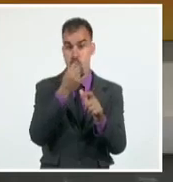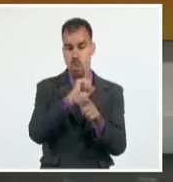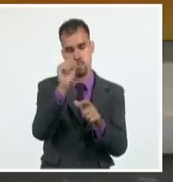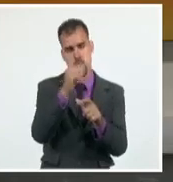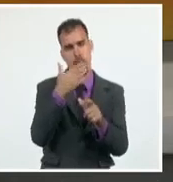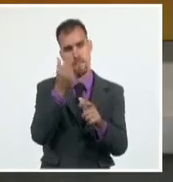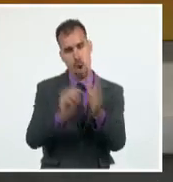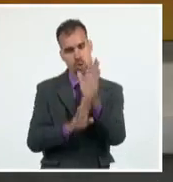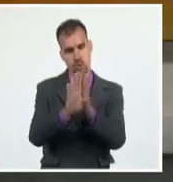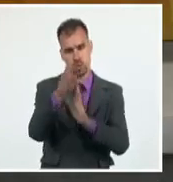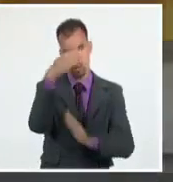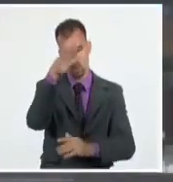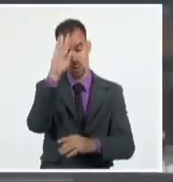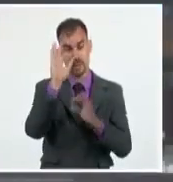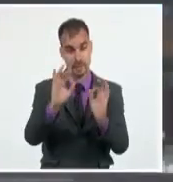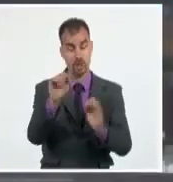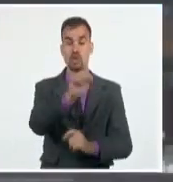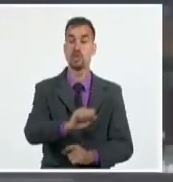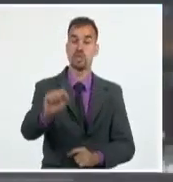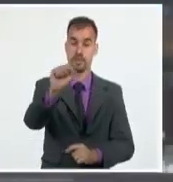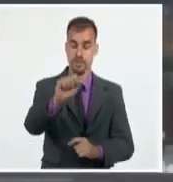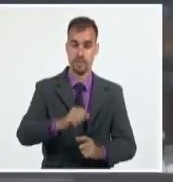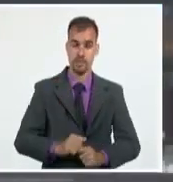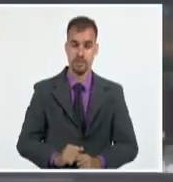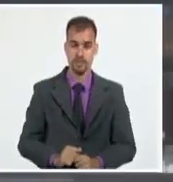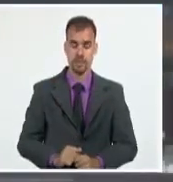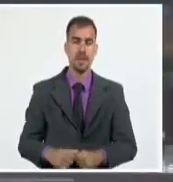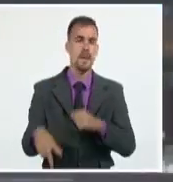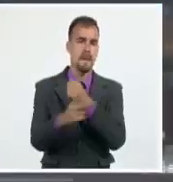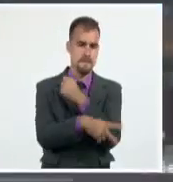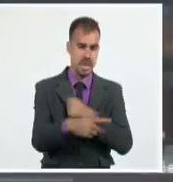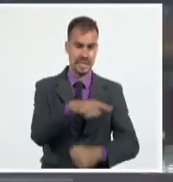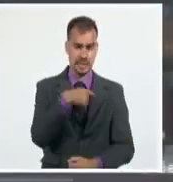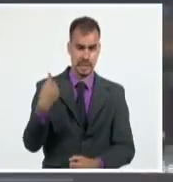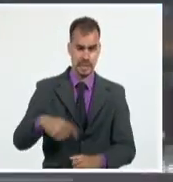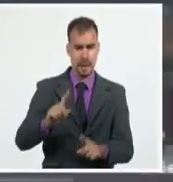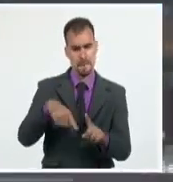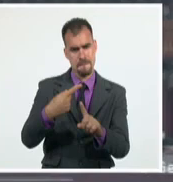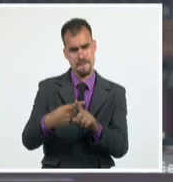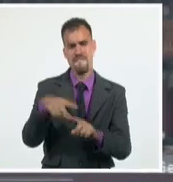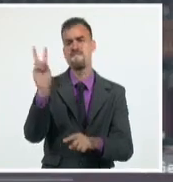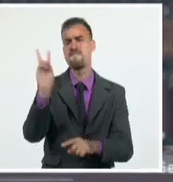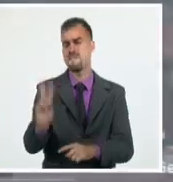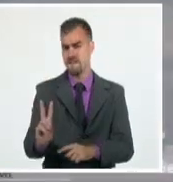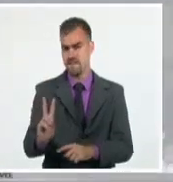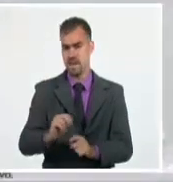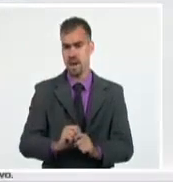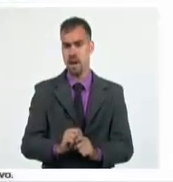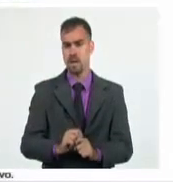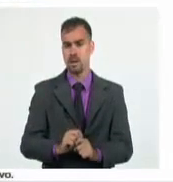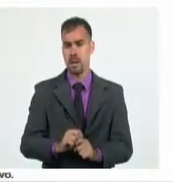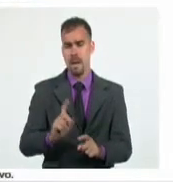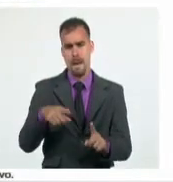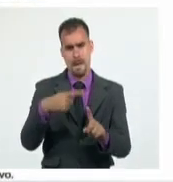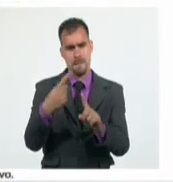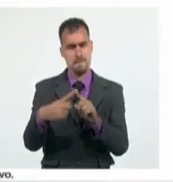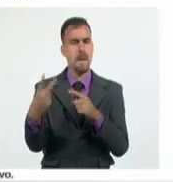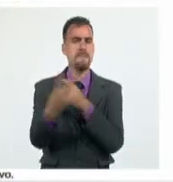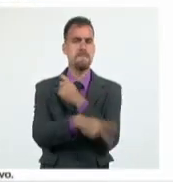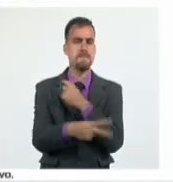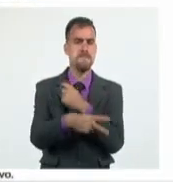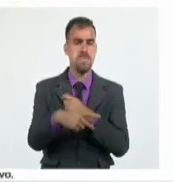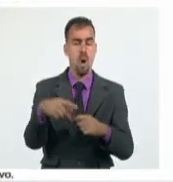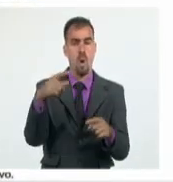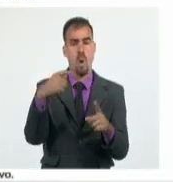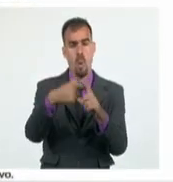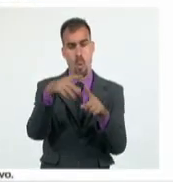camino socialista. El Partido Comunista de China y el de Vietnam, así como el Partido de los Trabajadores de la República Popular Democrática de Corea y